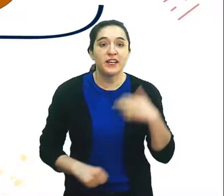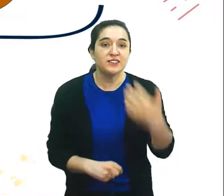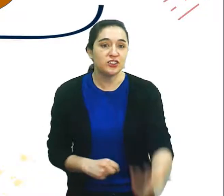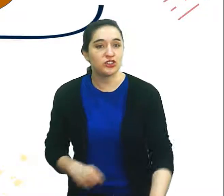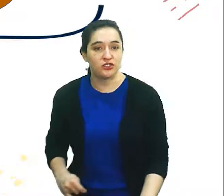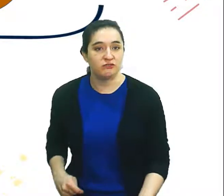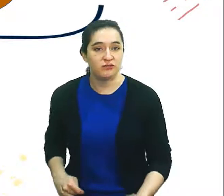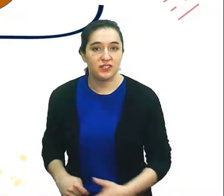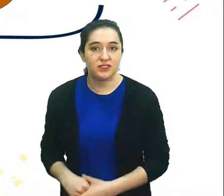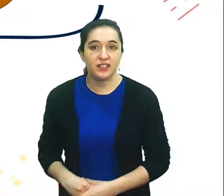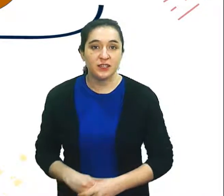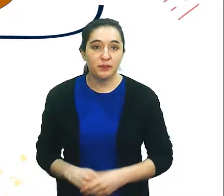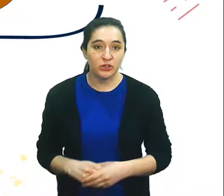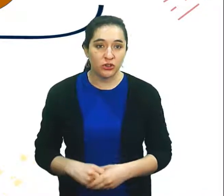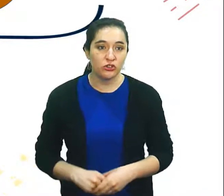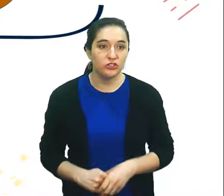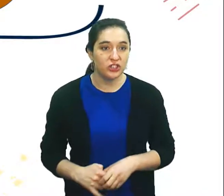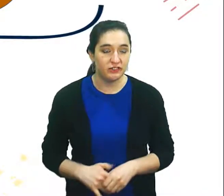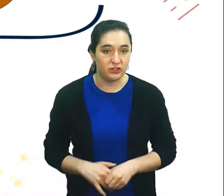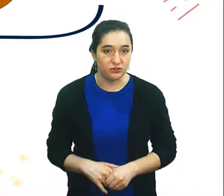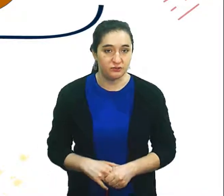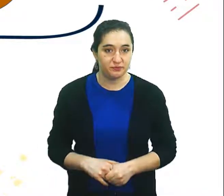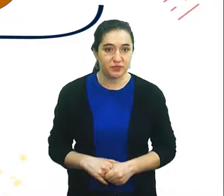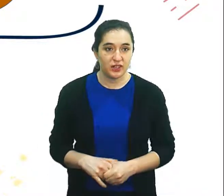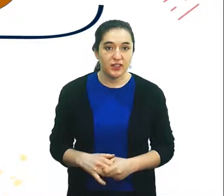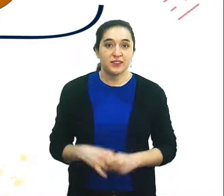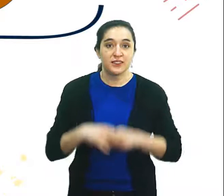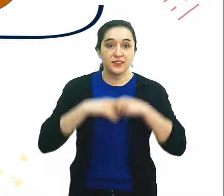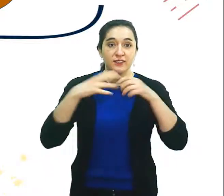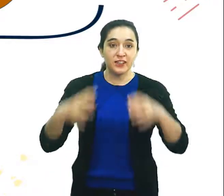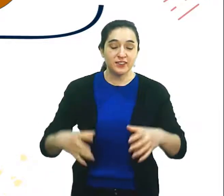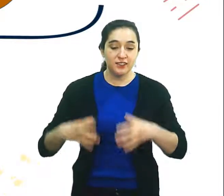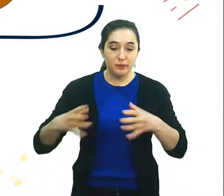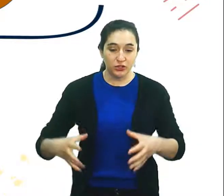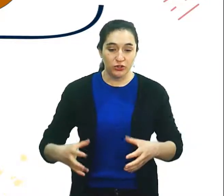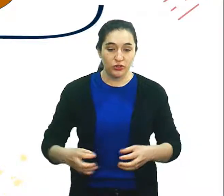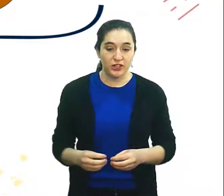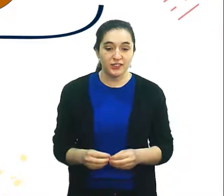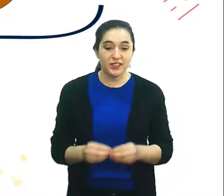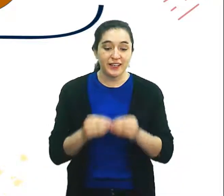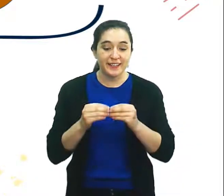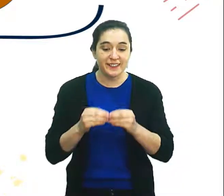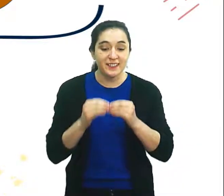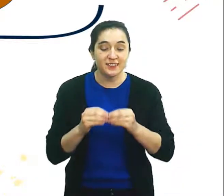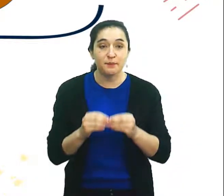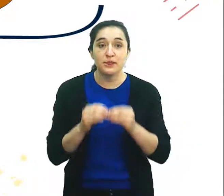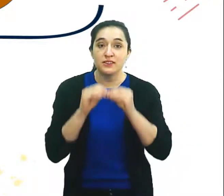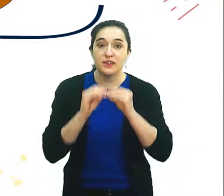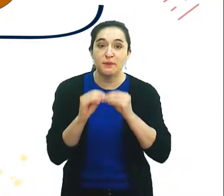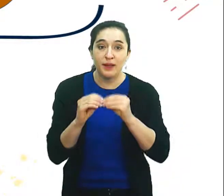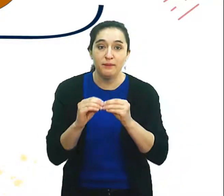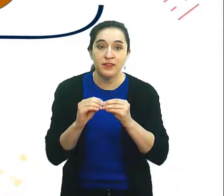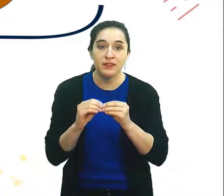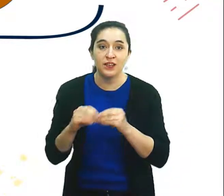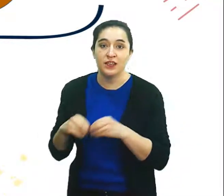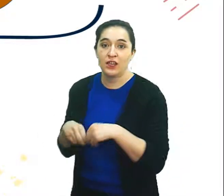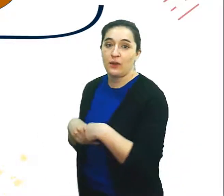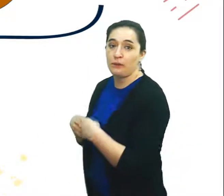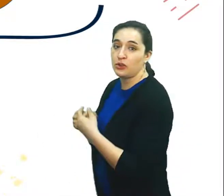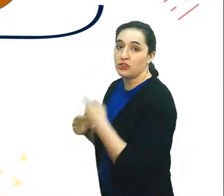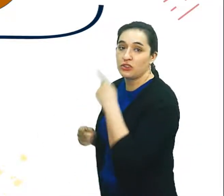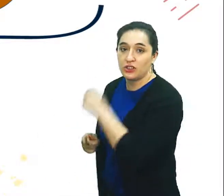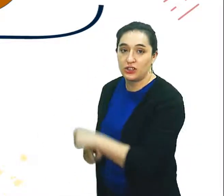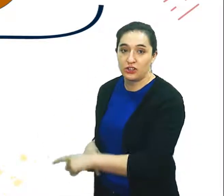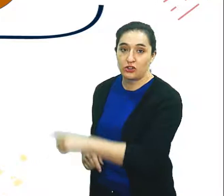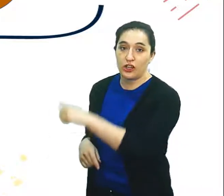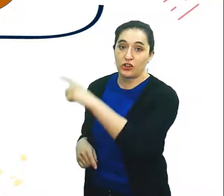como un gran asesor de este periodo conservador. Se establece este periodo que se caracteriza principalmente